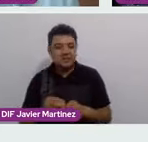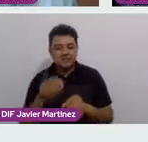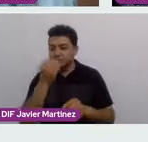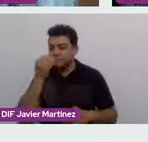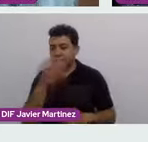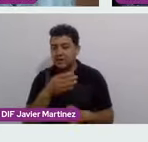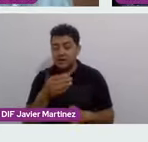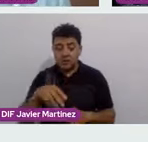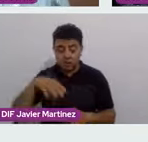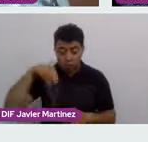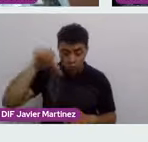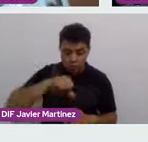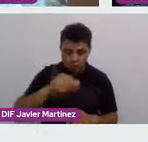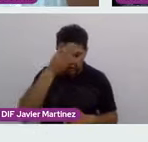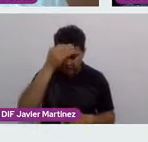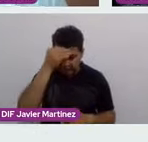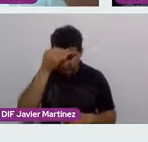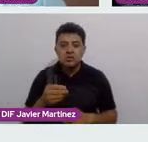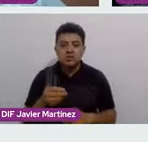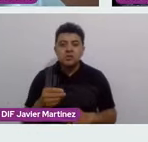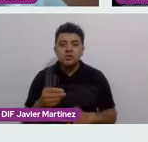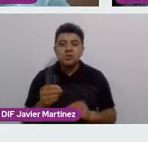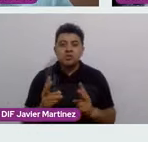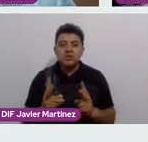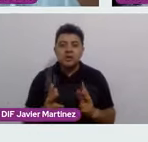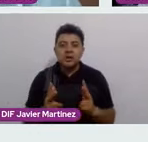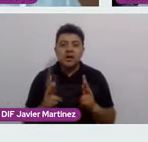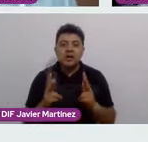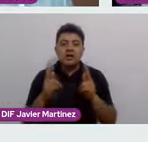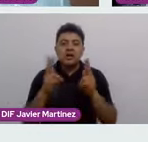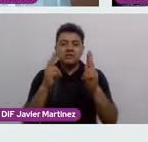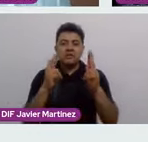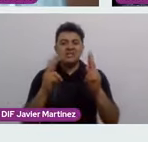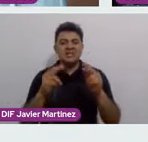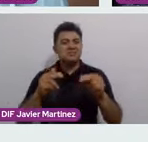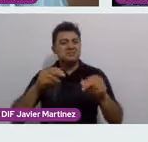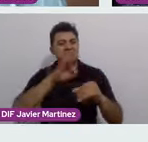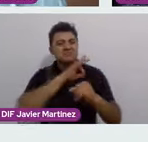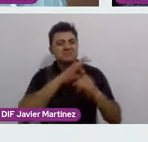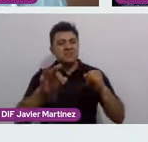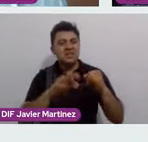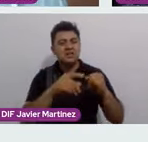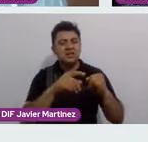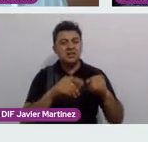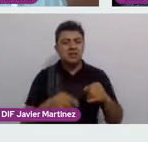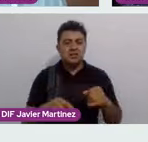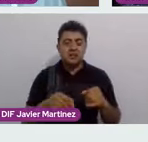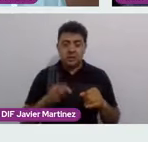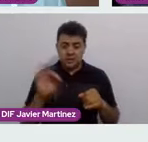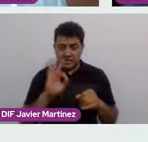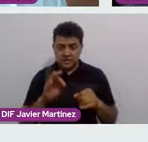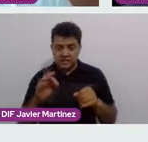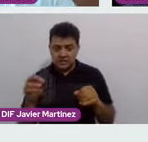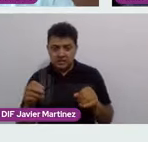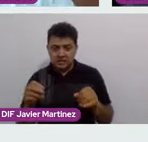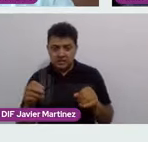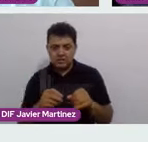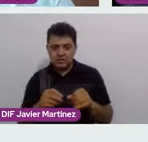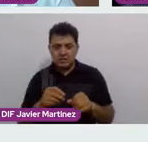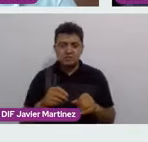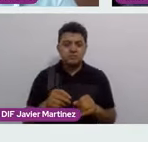el que guste con el que usted guste cerrar su programa, su espacio, doctor. Bueno, pues